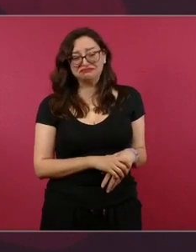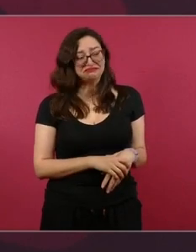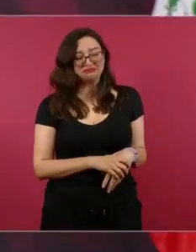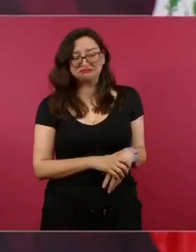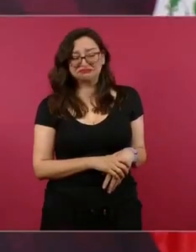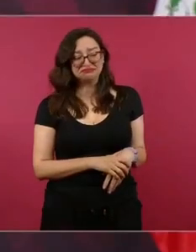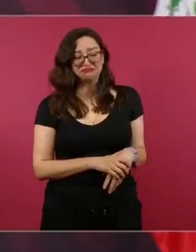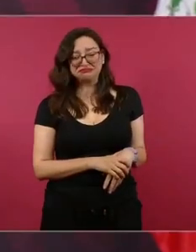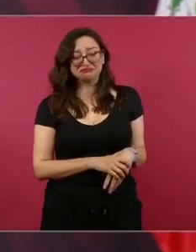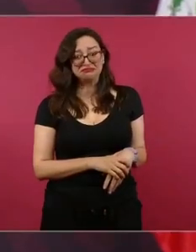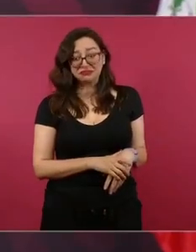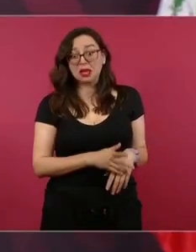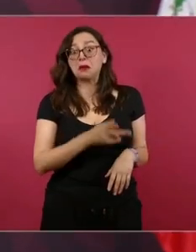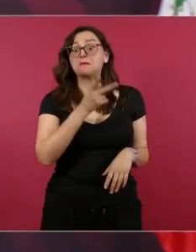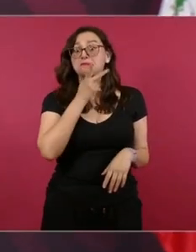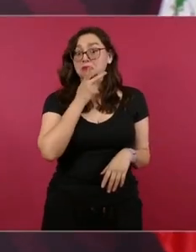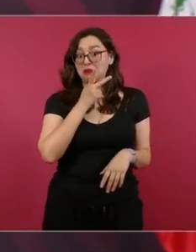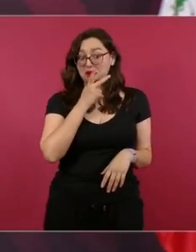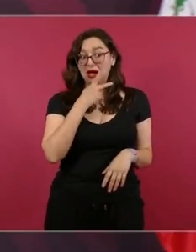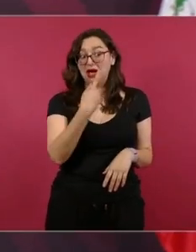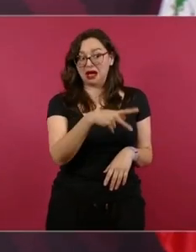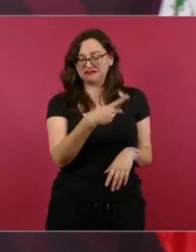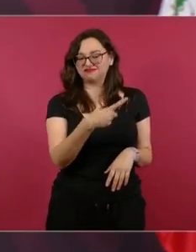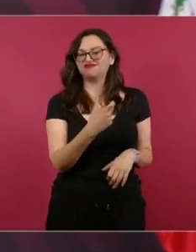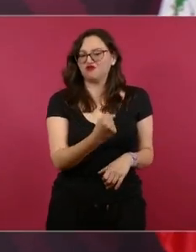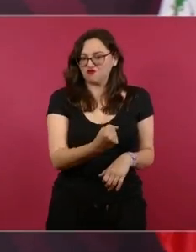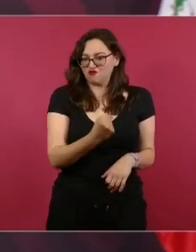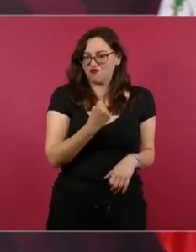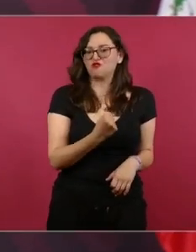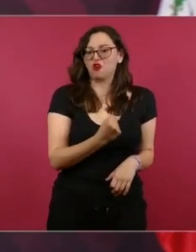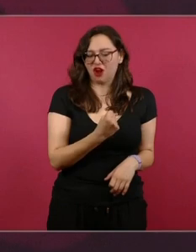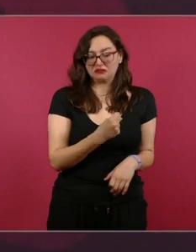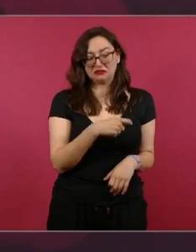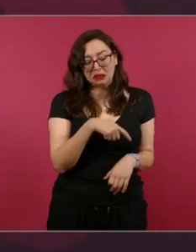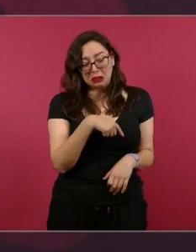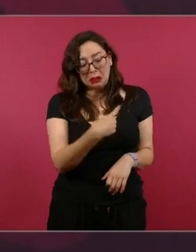No. Mi papá fue a hablar con Emilio Azcárraga